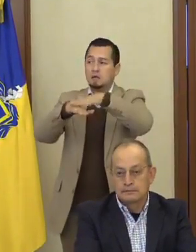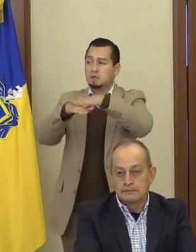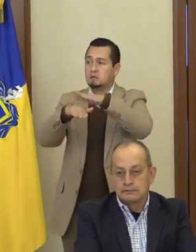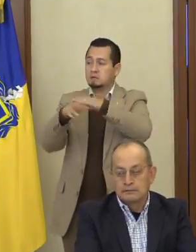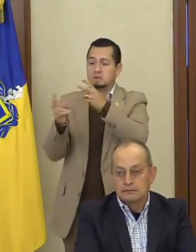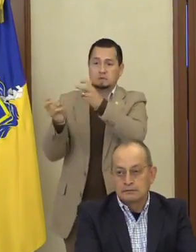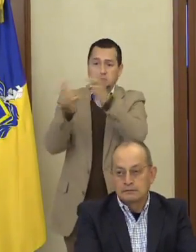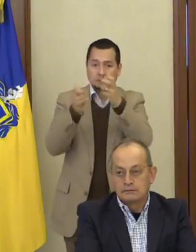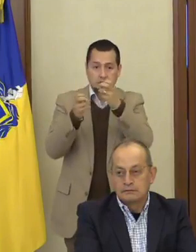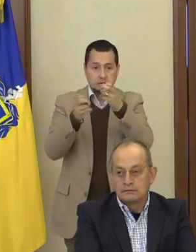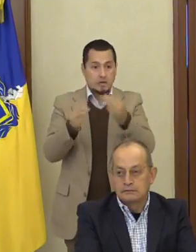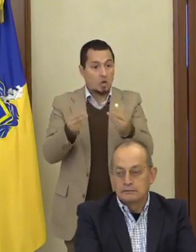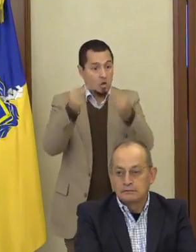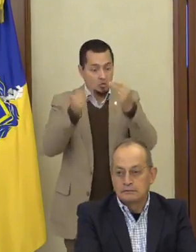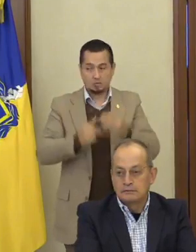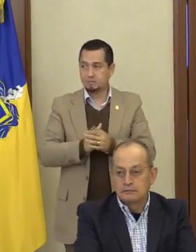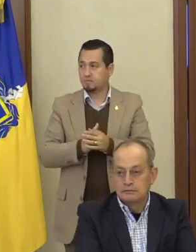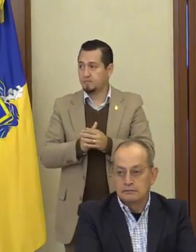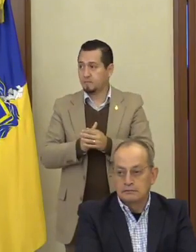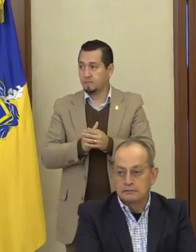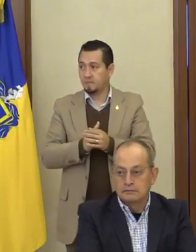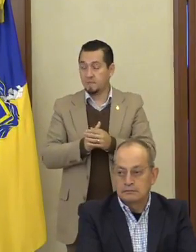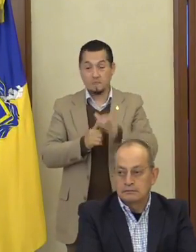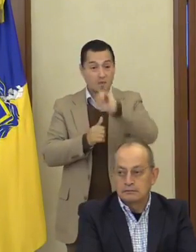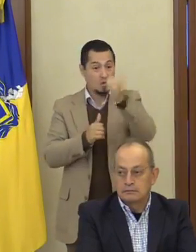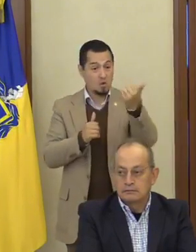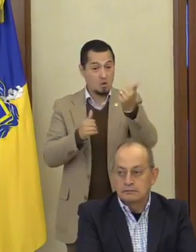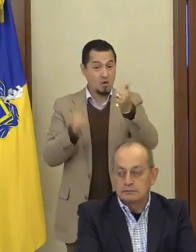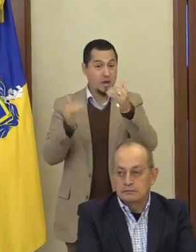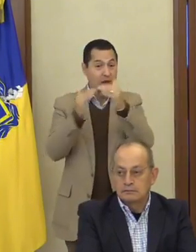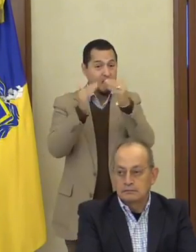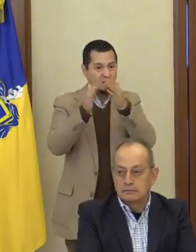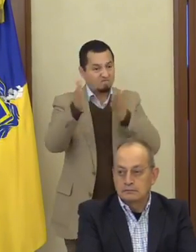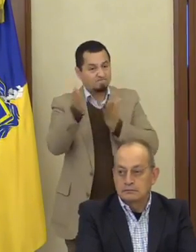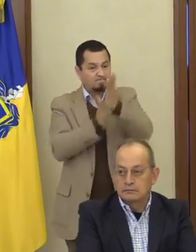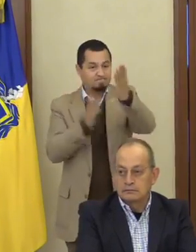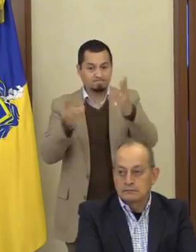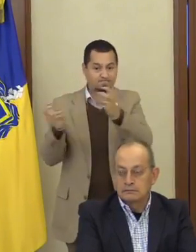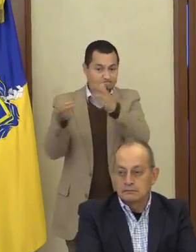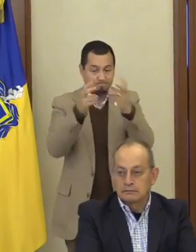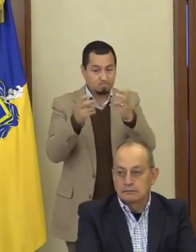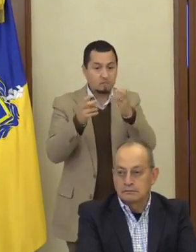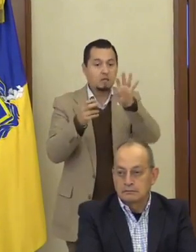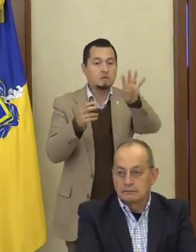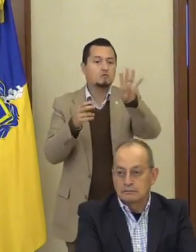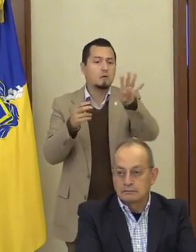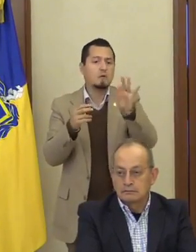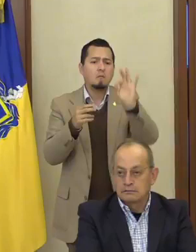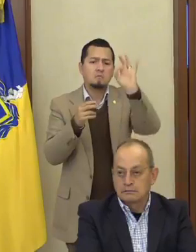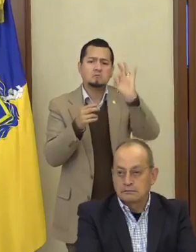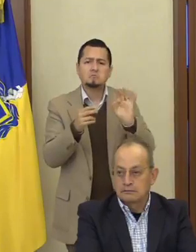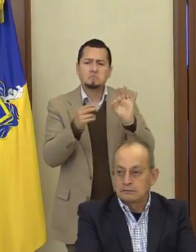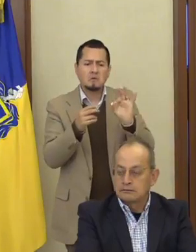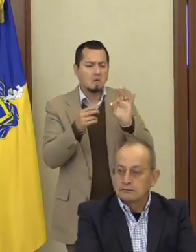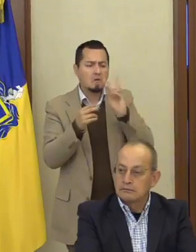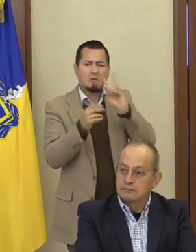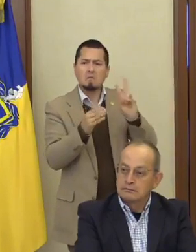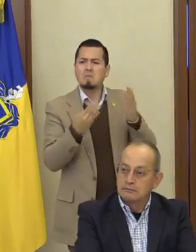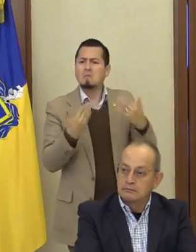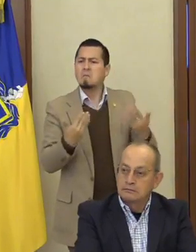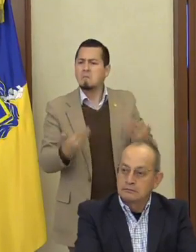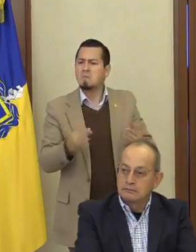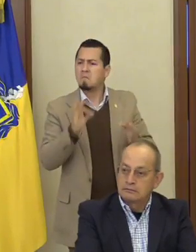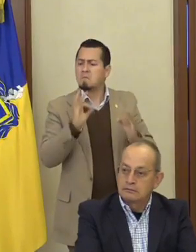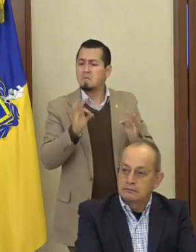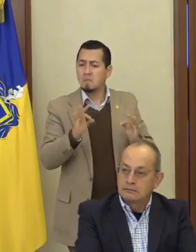del robo a negocios. En el caso de robo a casa habitación, 19%. Y en el